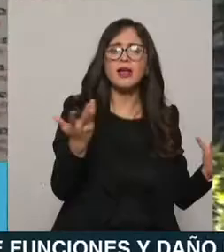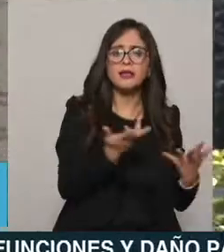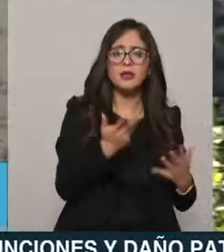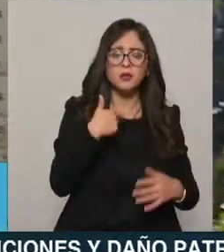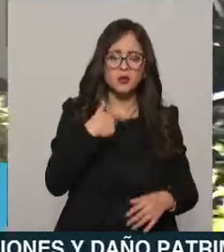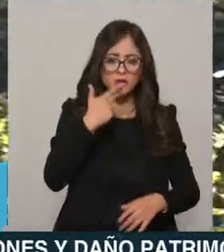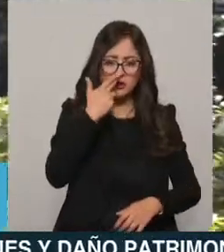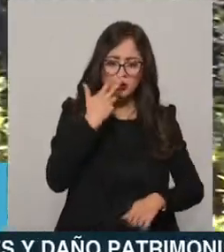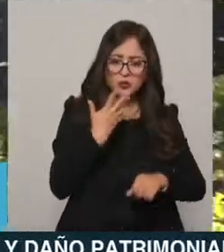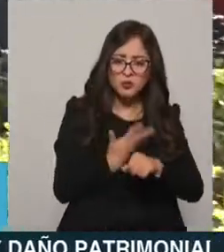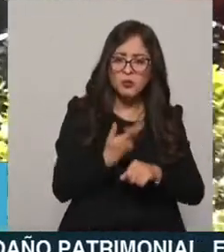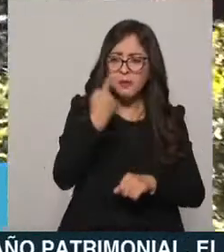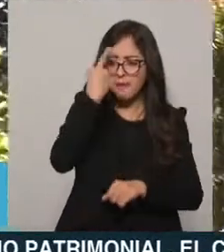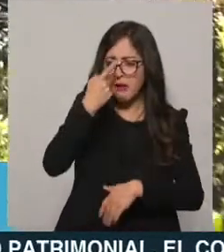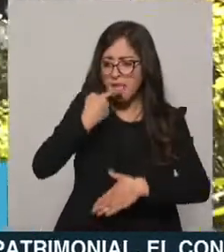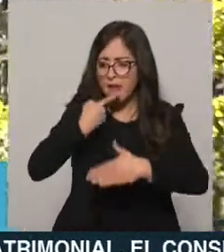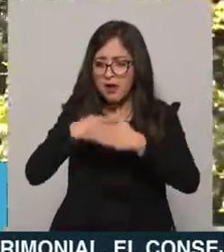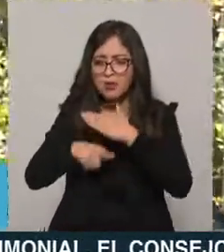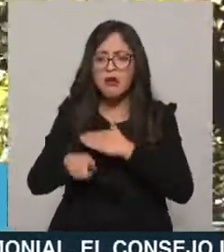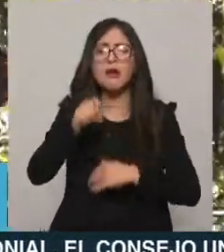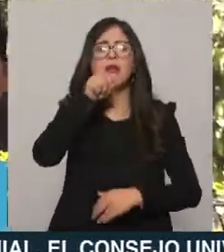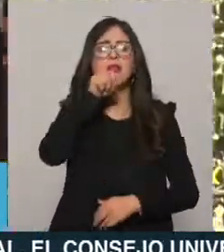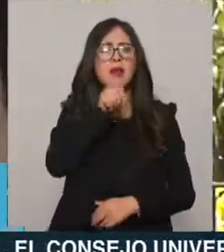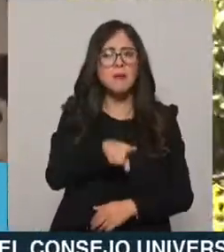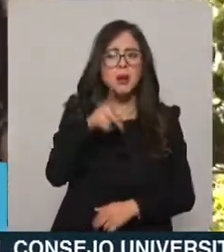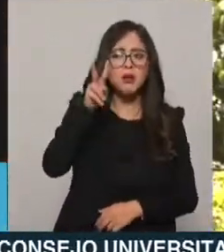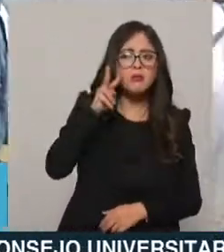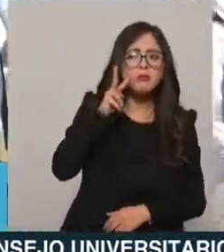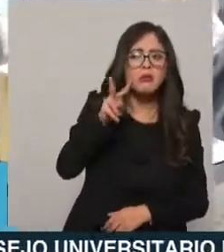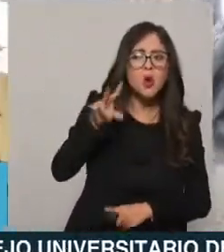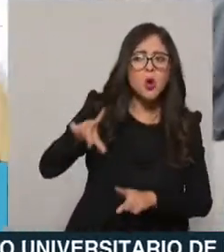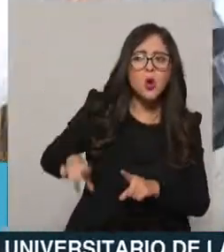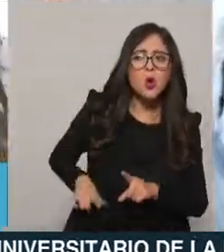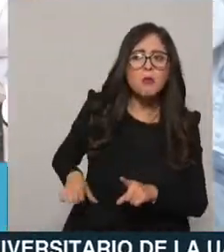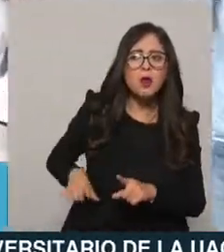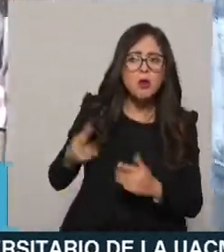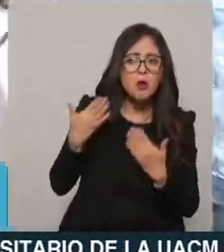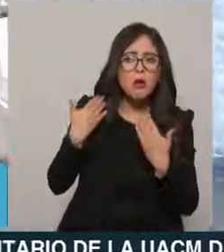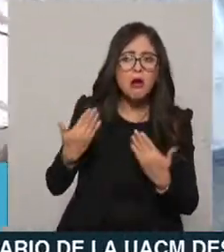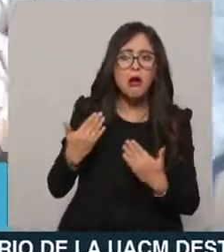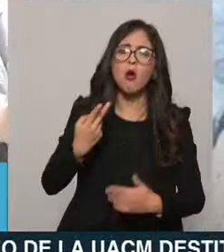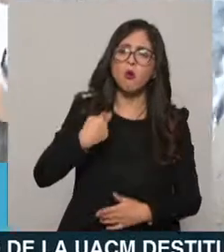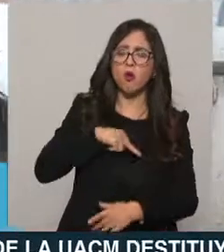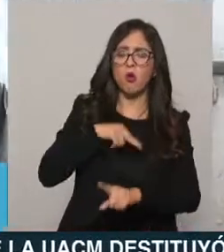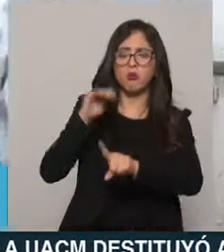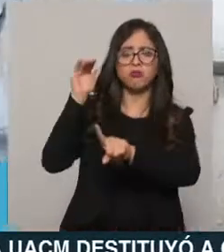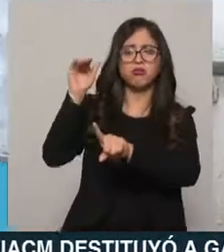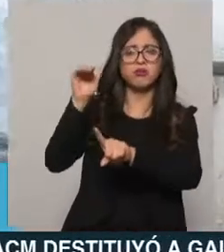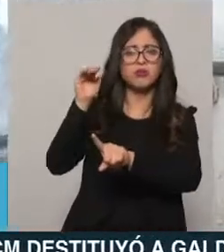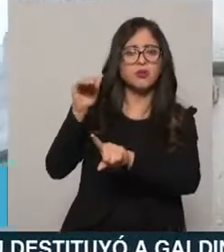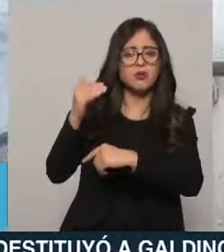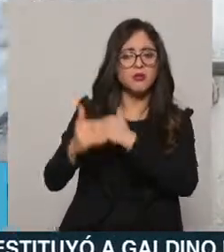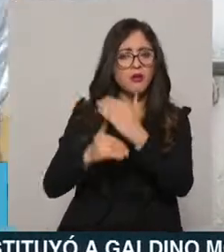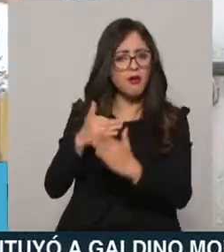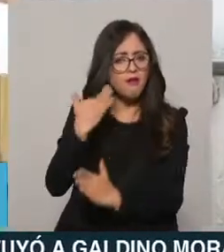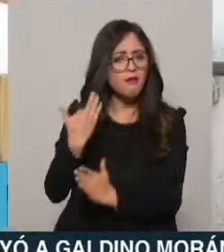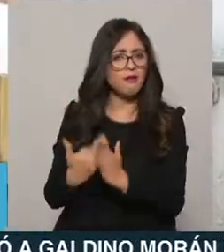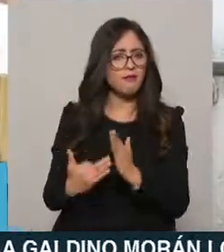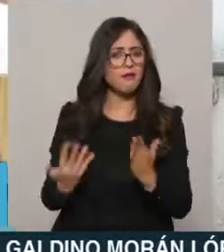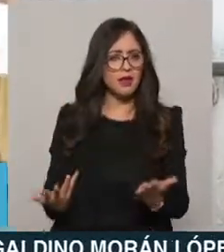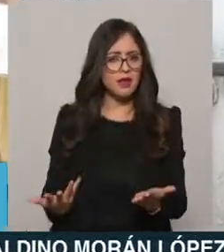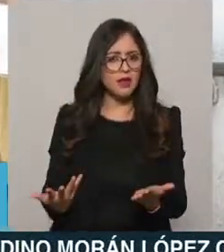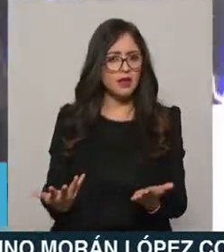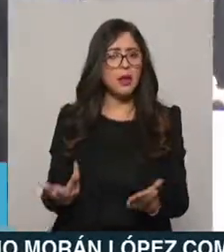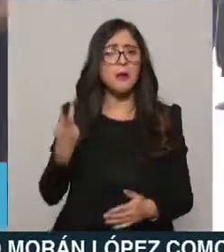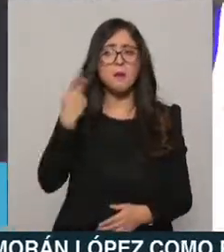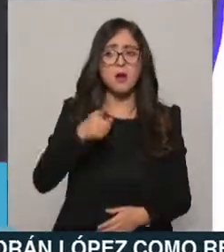crítica constructiva siempre de las cosas que no están funcionando adecuadamente, ¿no? Y cuando tú le dices, oiga, es que esto